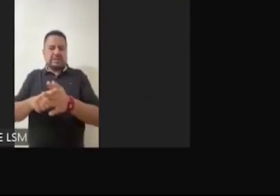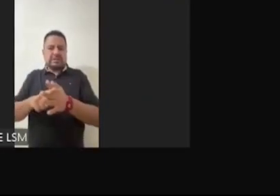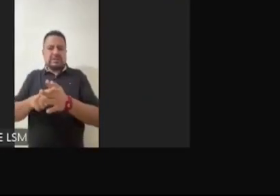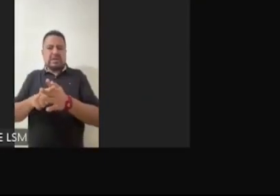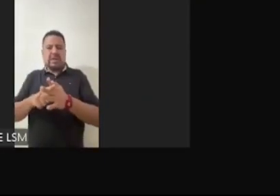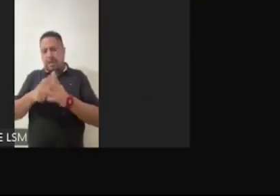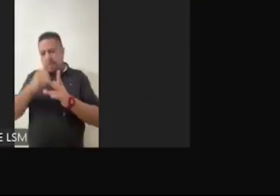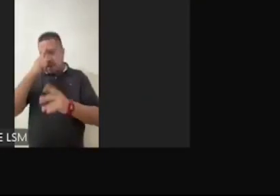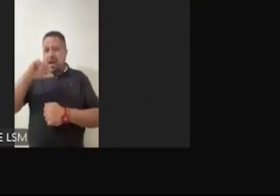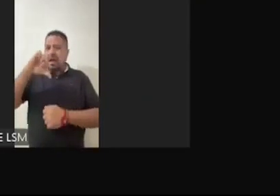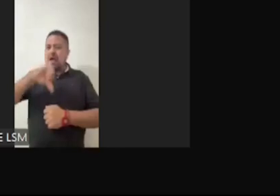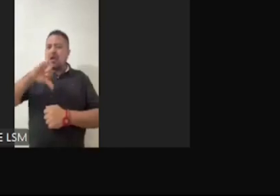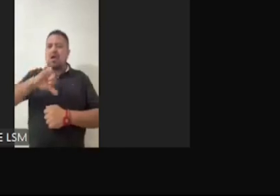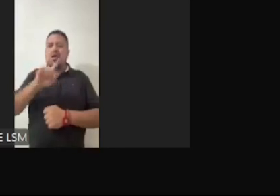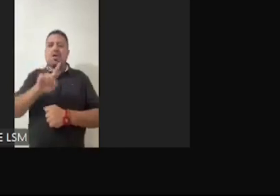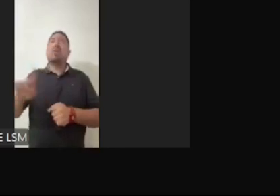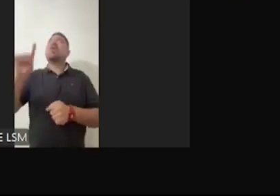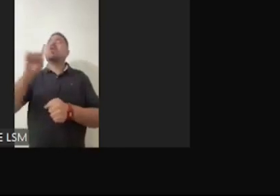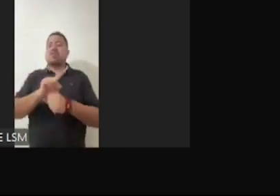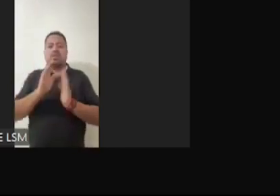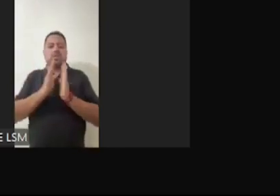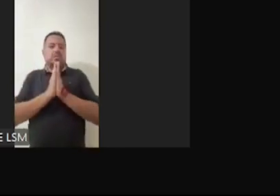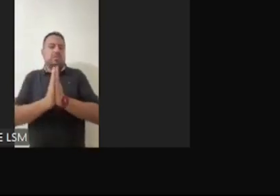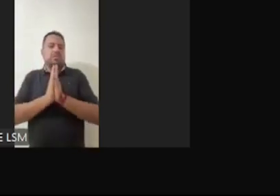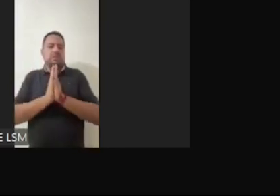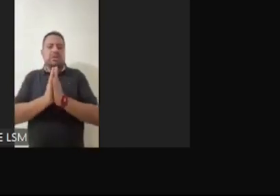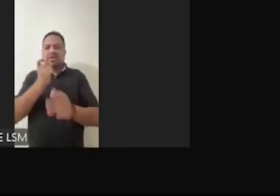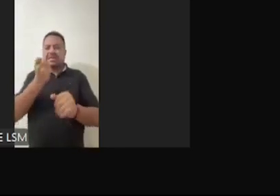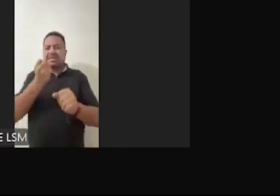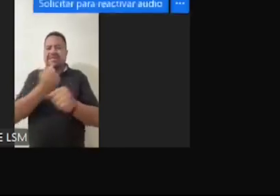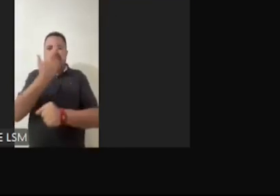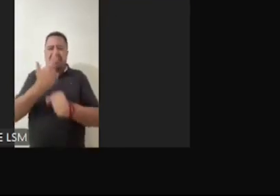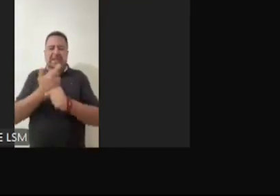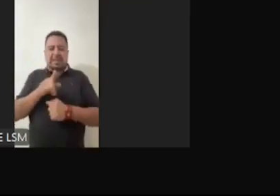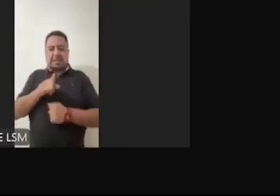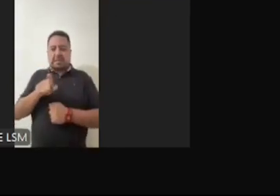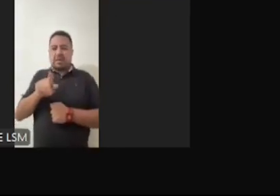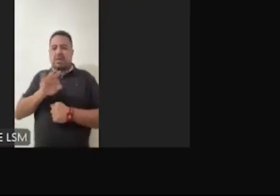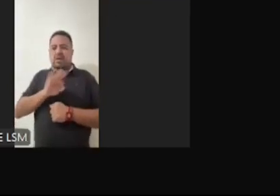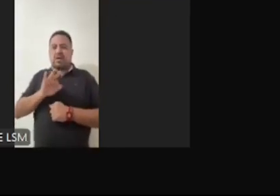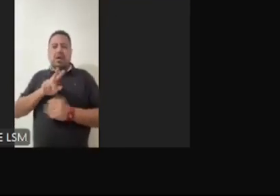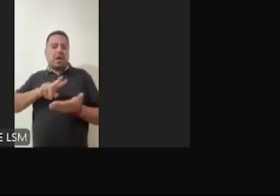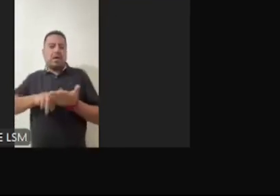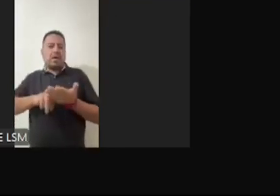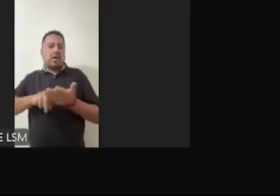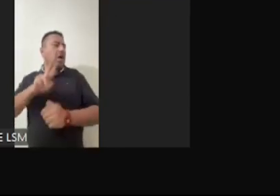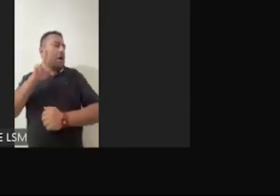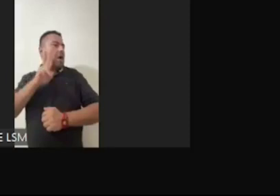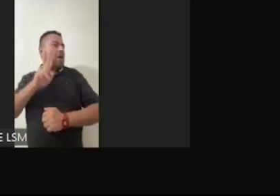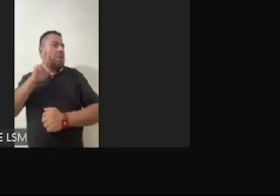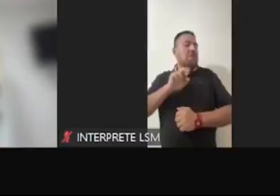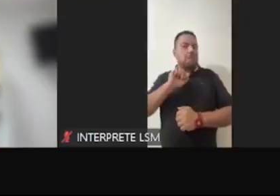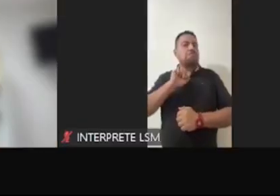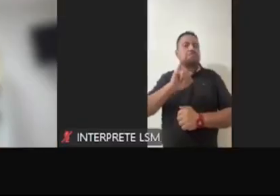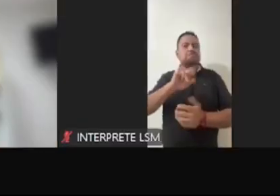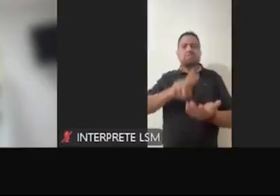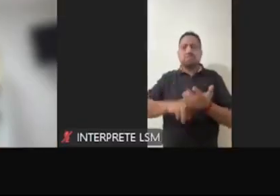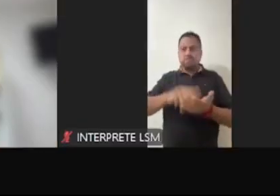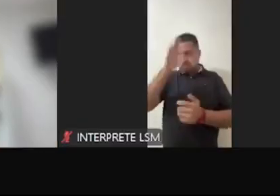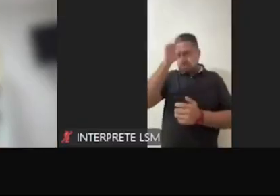convocada para esta fecha Solicito a la secretaria general de acuerdos proceda a verificar el quórum legal para